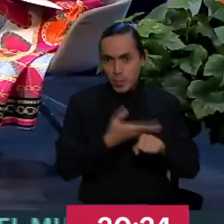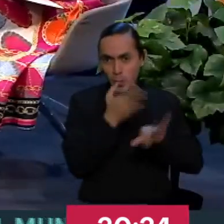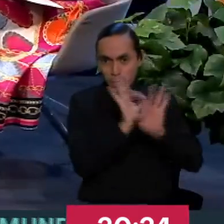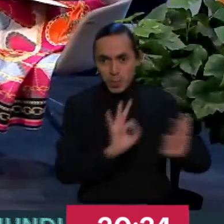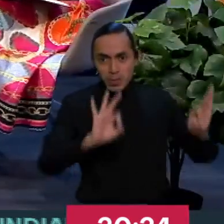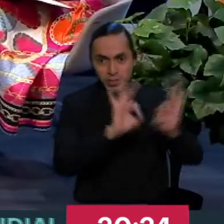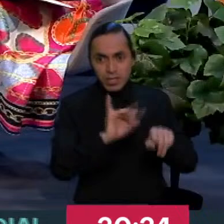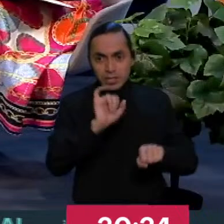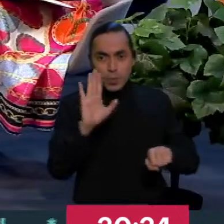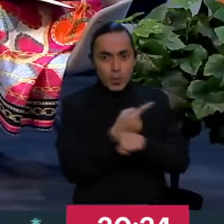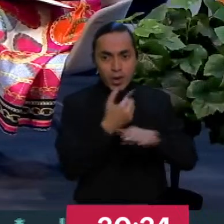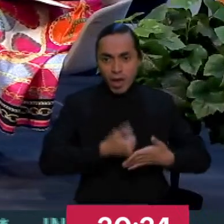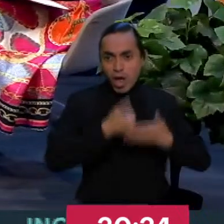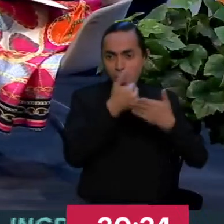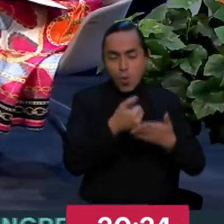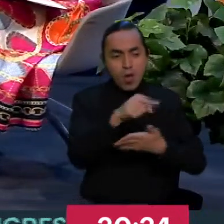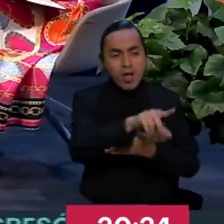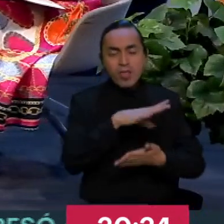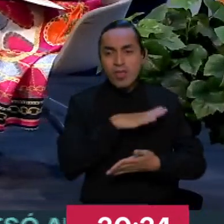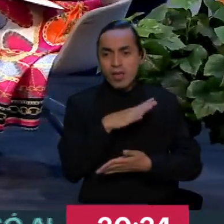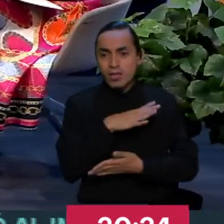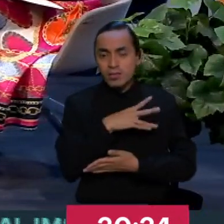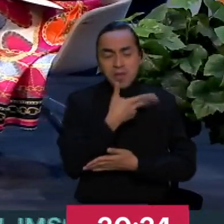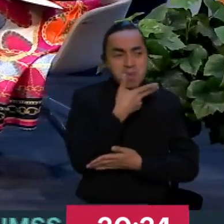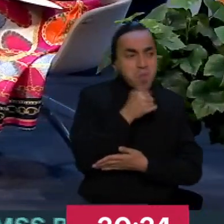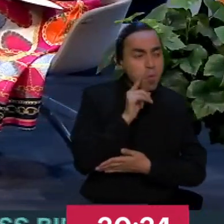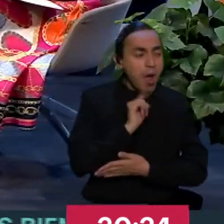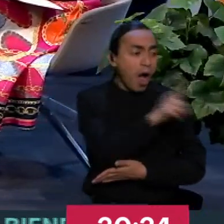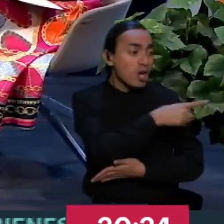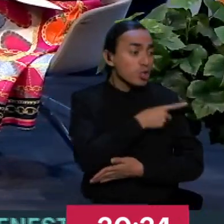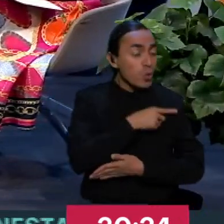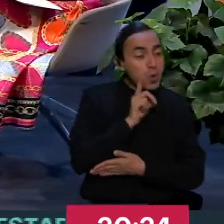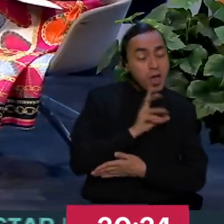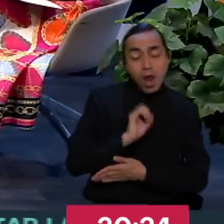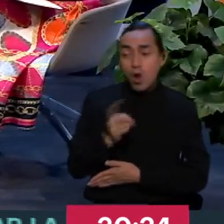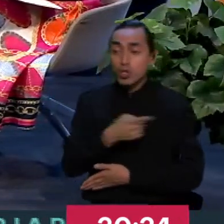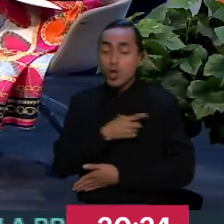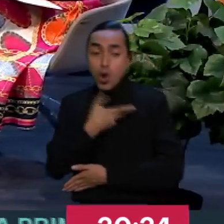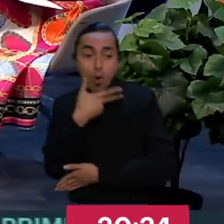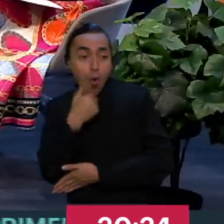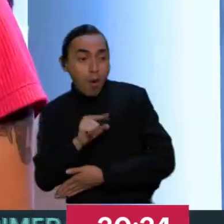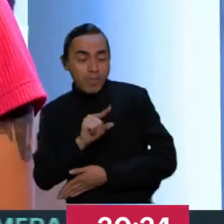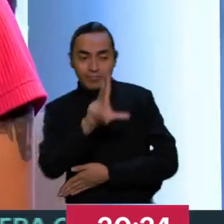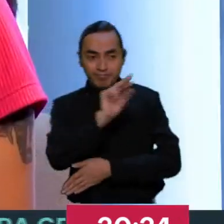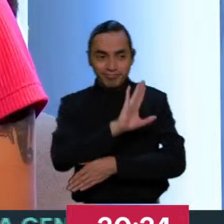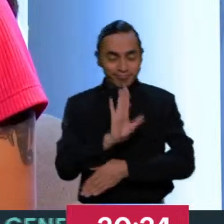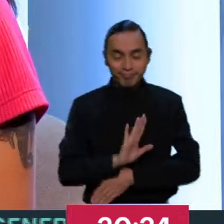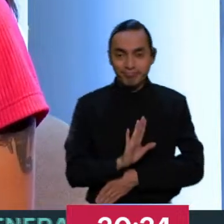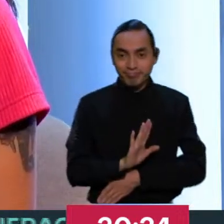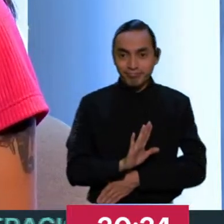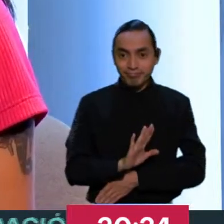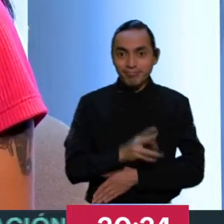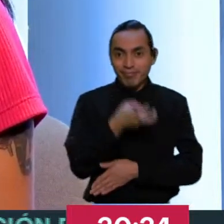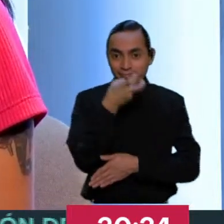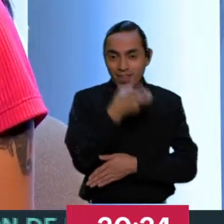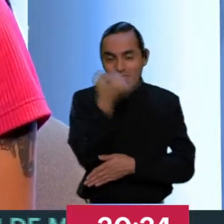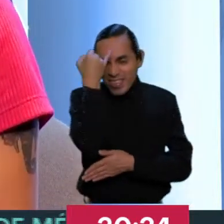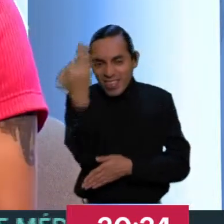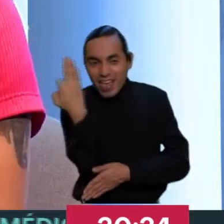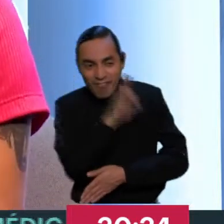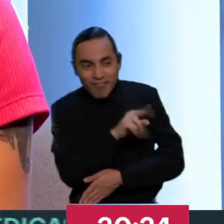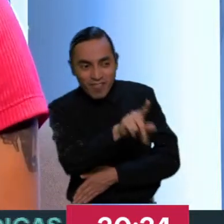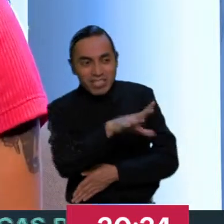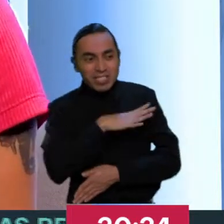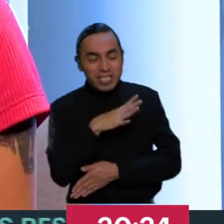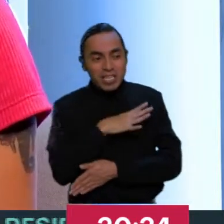ayuda a romper con estos roles de género, estos prejuicios de género. Se nos ha enseñado que las mujeres,